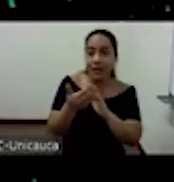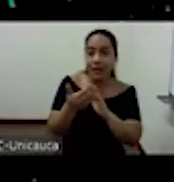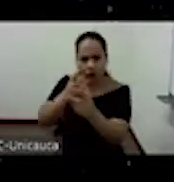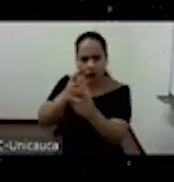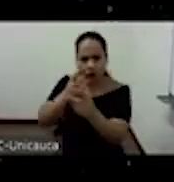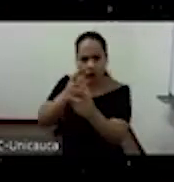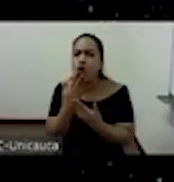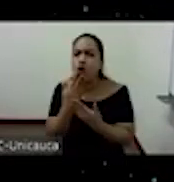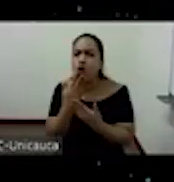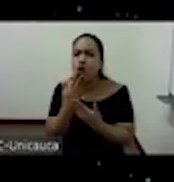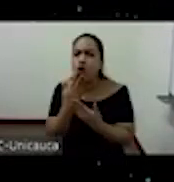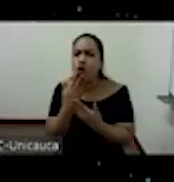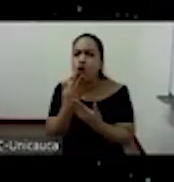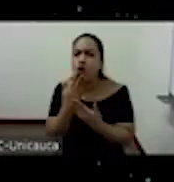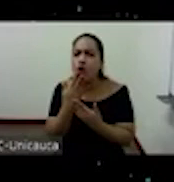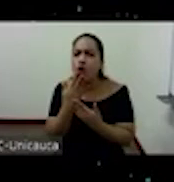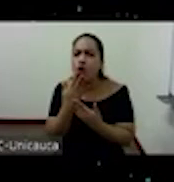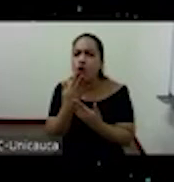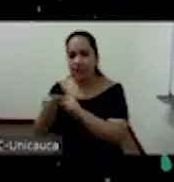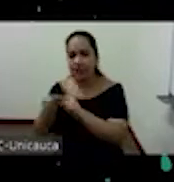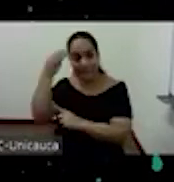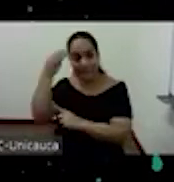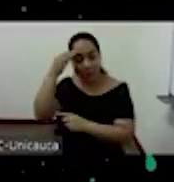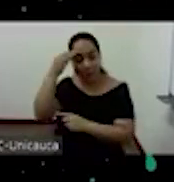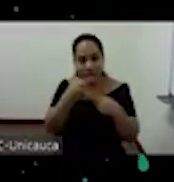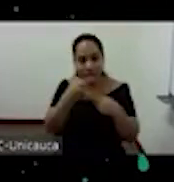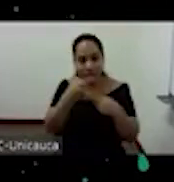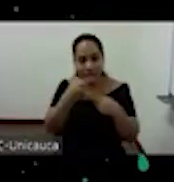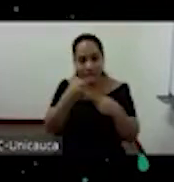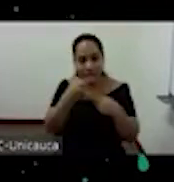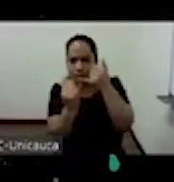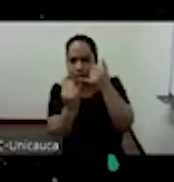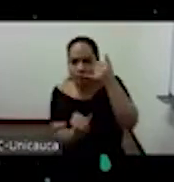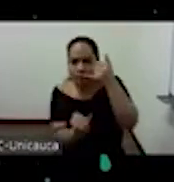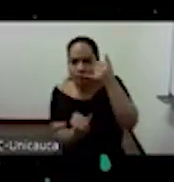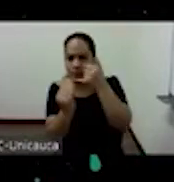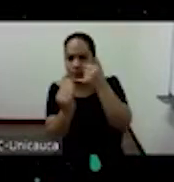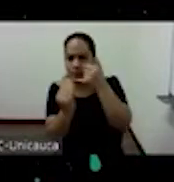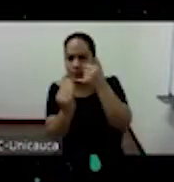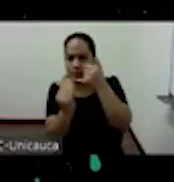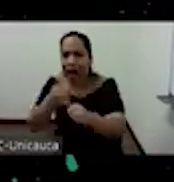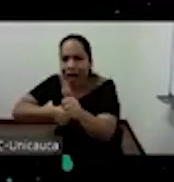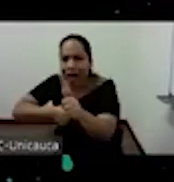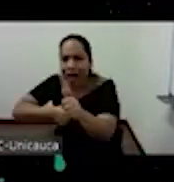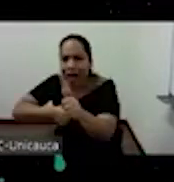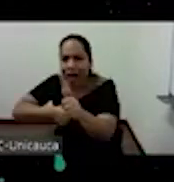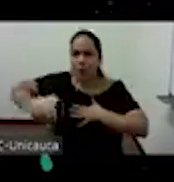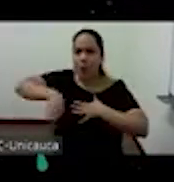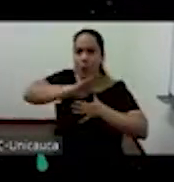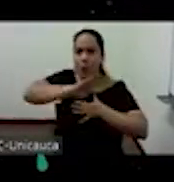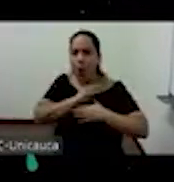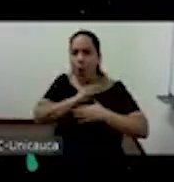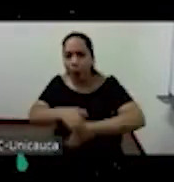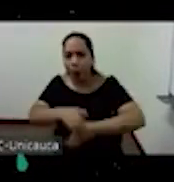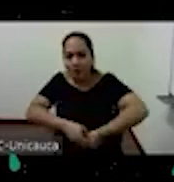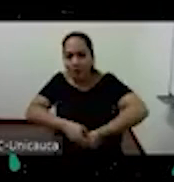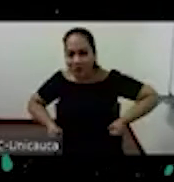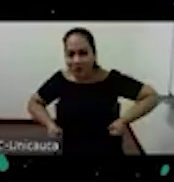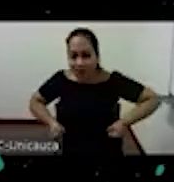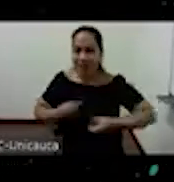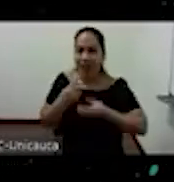y textura, hacen memoria. En cada jigra, en cada chumbe, en cada poncho, se recrean situaciones de